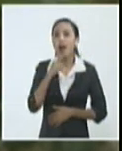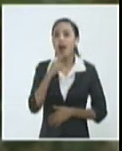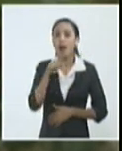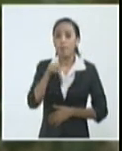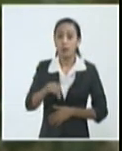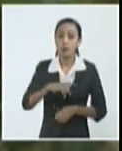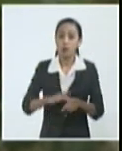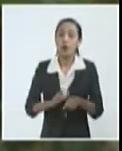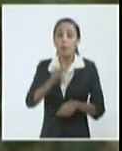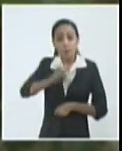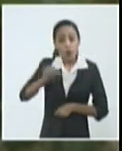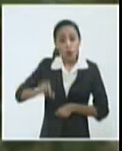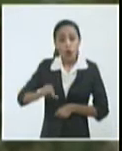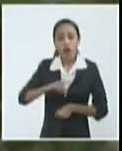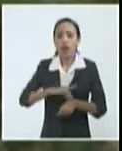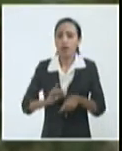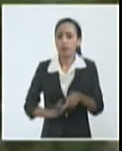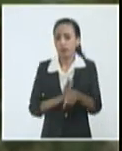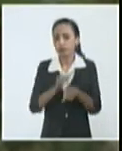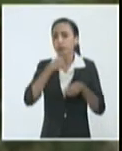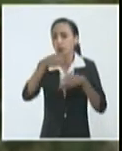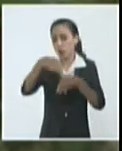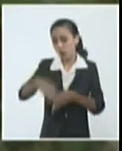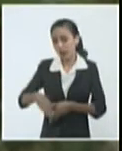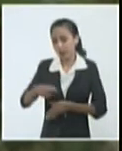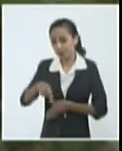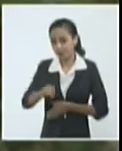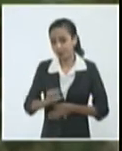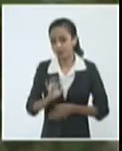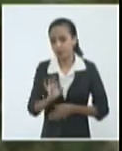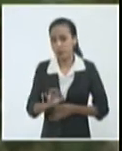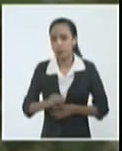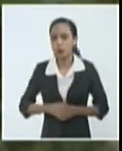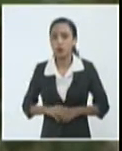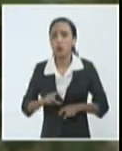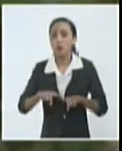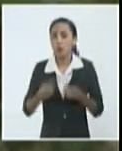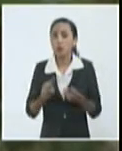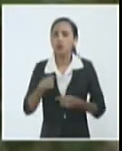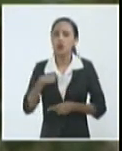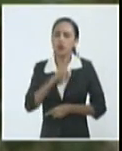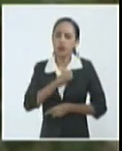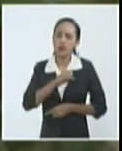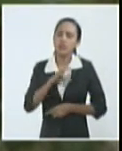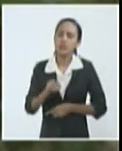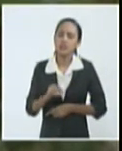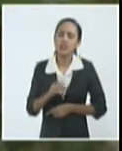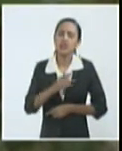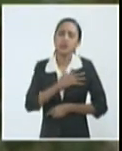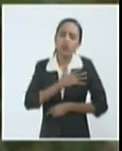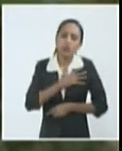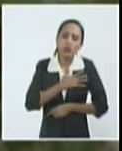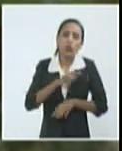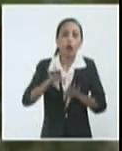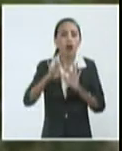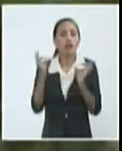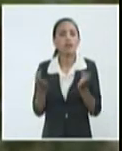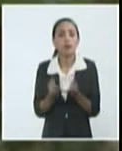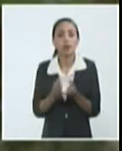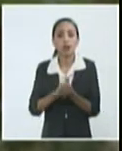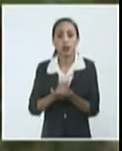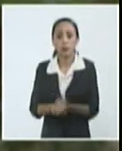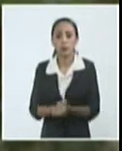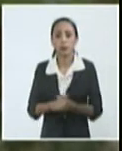pandemia. Y con esto quiero expresar nuestras condolencias a los familiares y amigos. Todos hemos